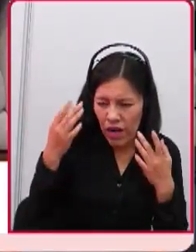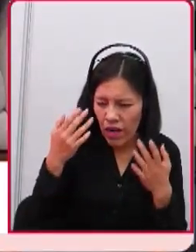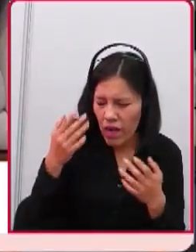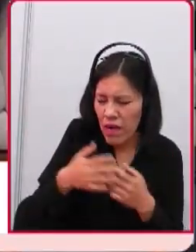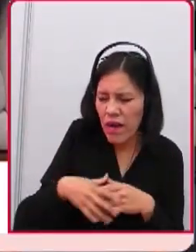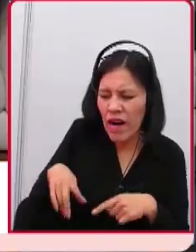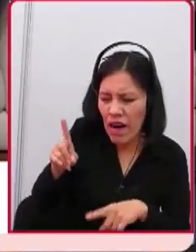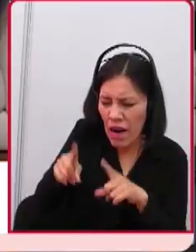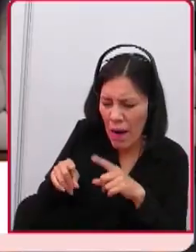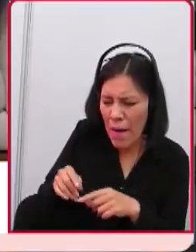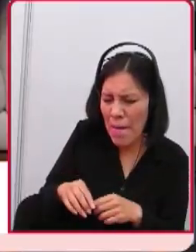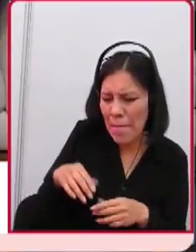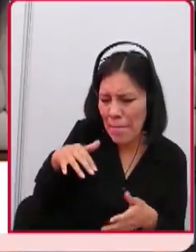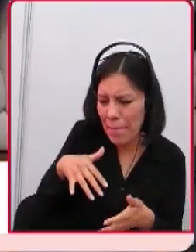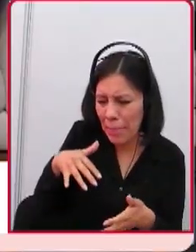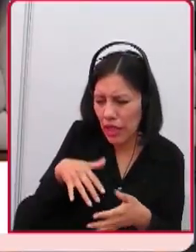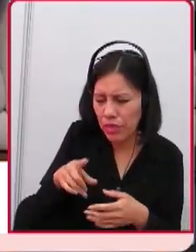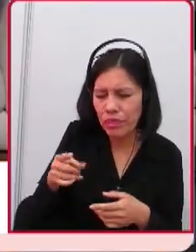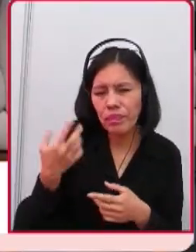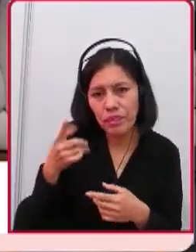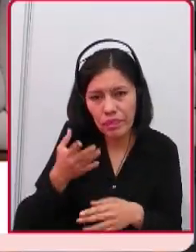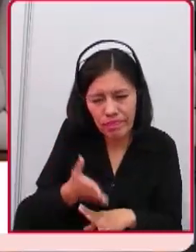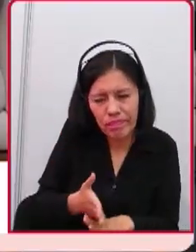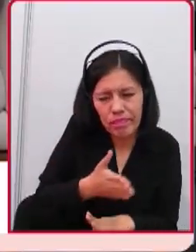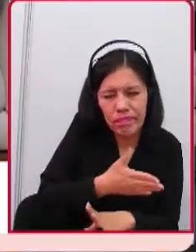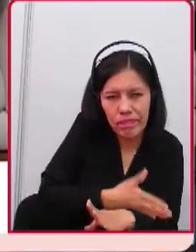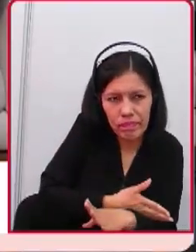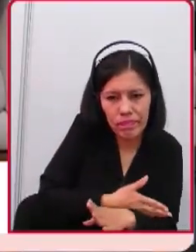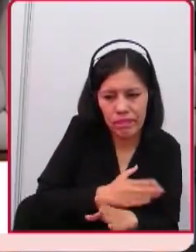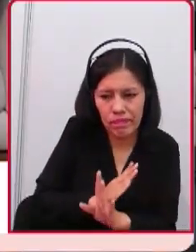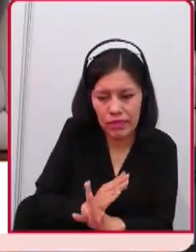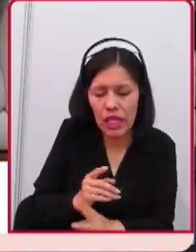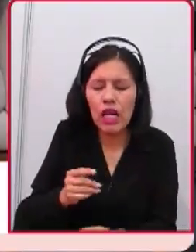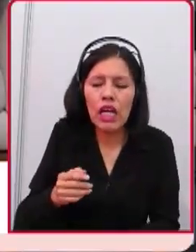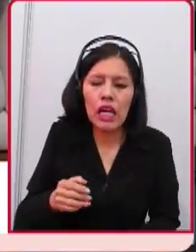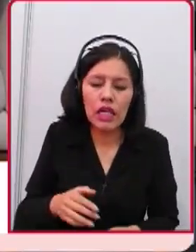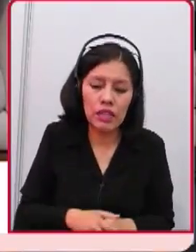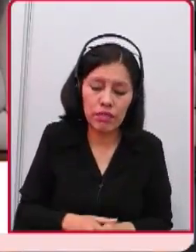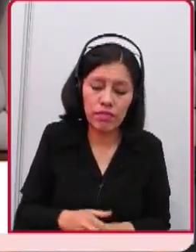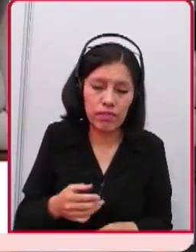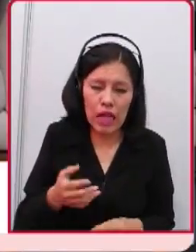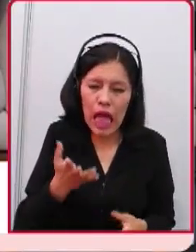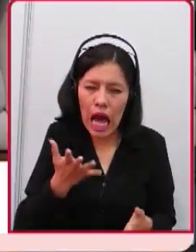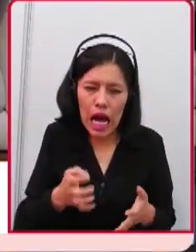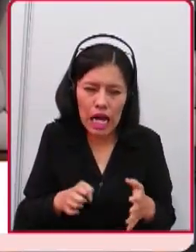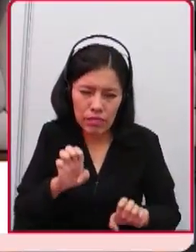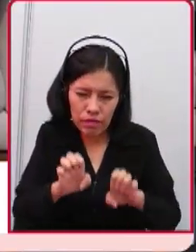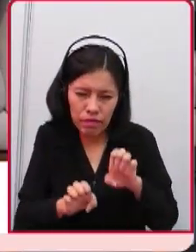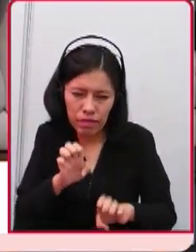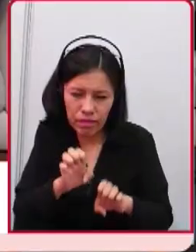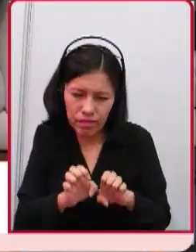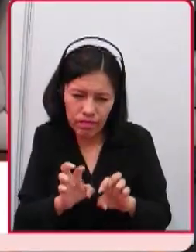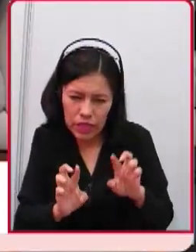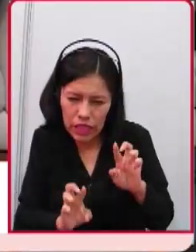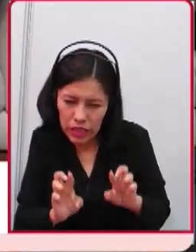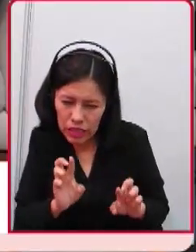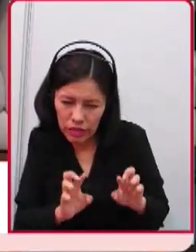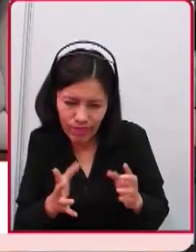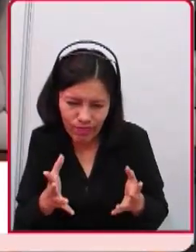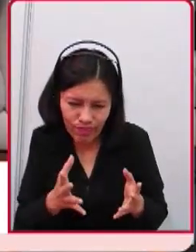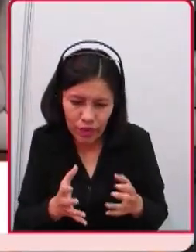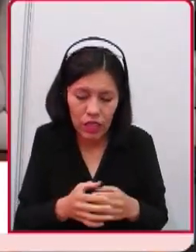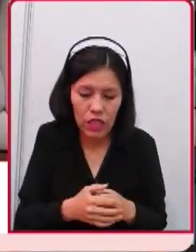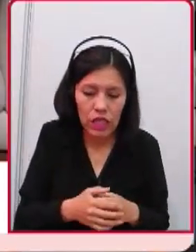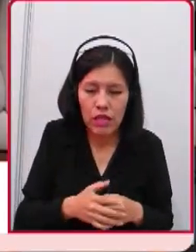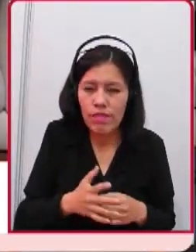para prevenir algunas situaciones. O sea, digamos que el enfoque de la evaluación de la incertidumbre por ahora lo están viendo desde la perspectiva de la evaluación